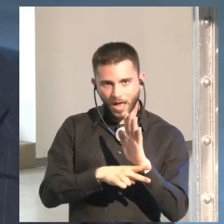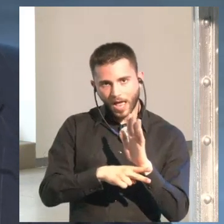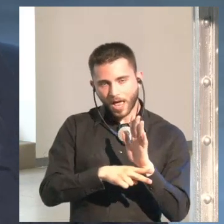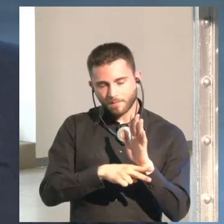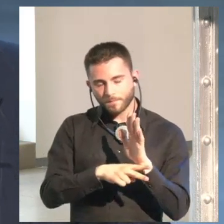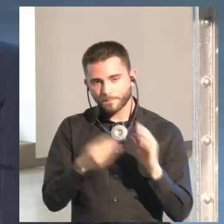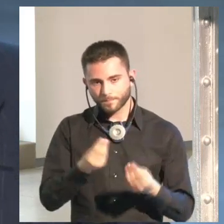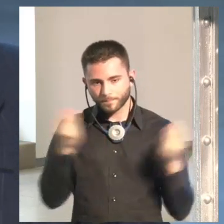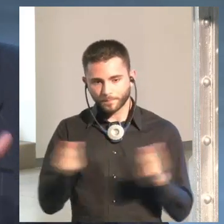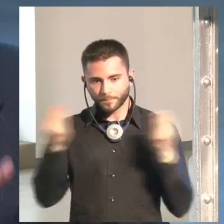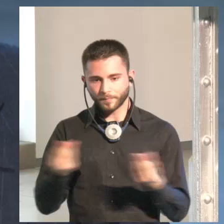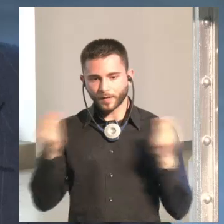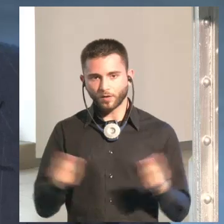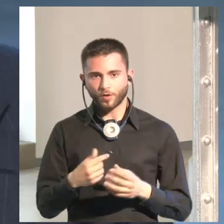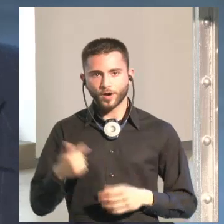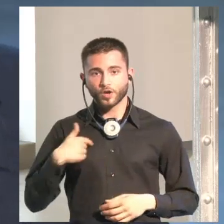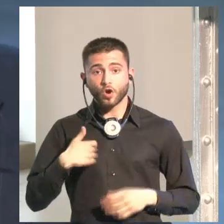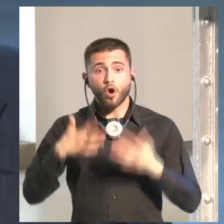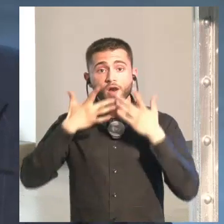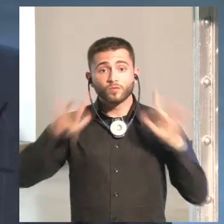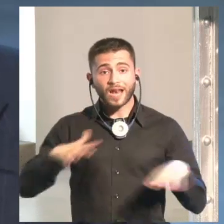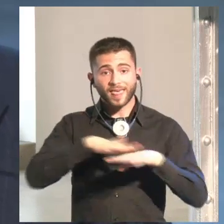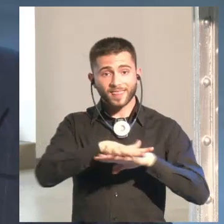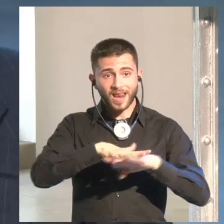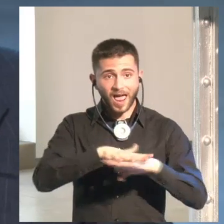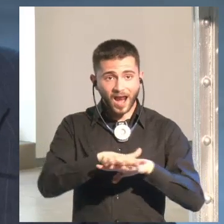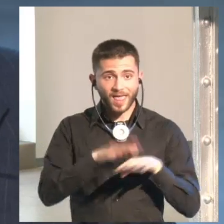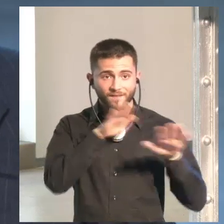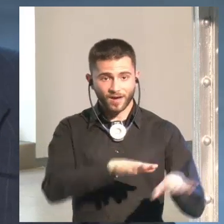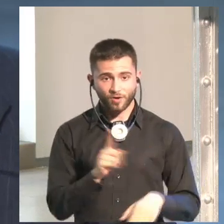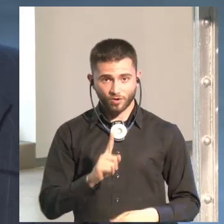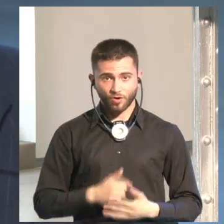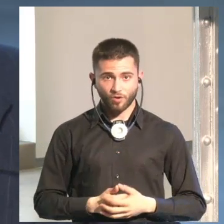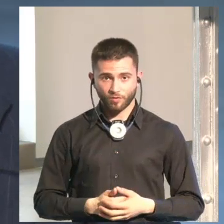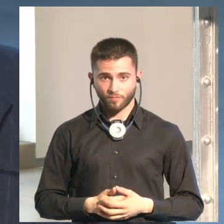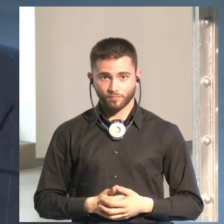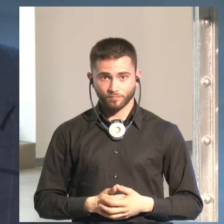favor de la neutralidad de la red.